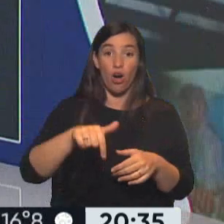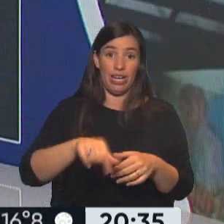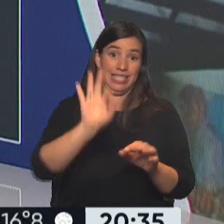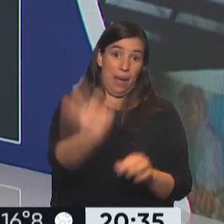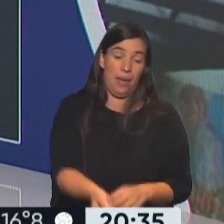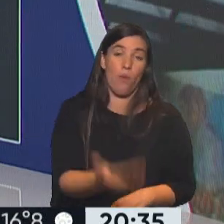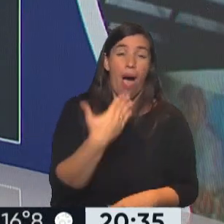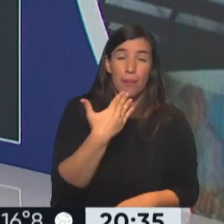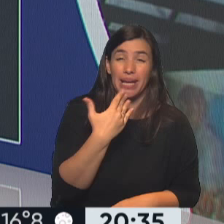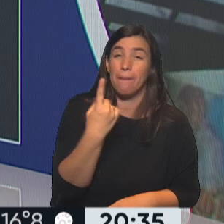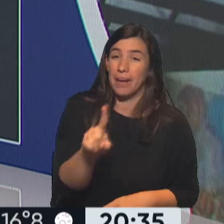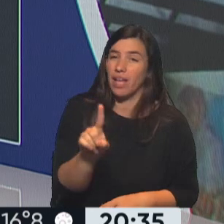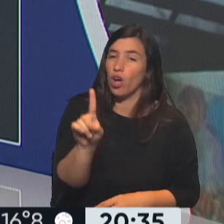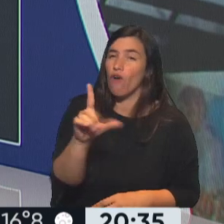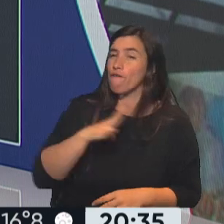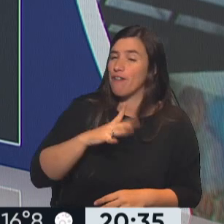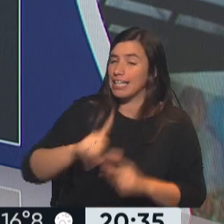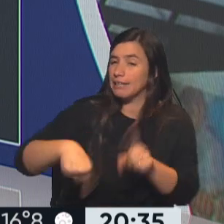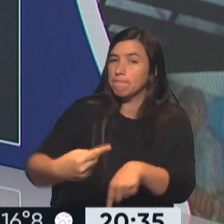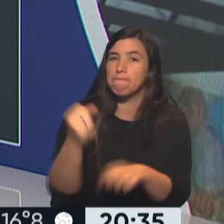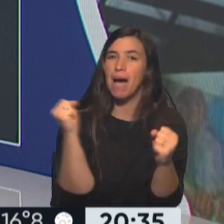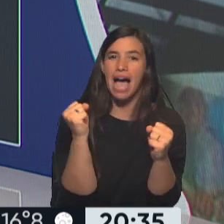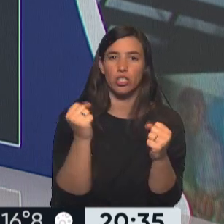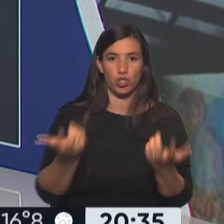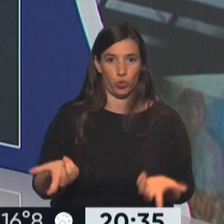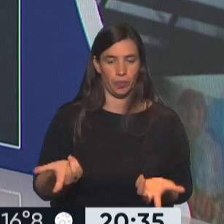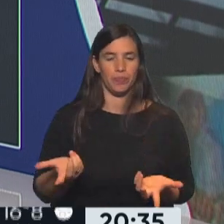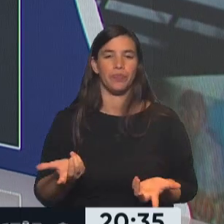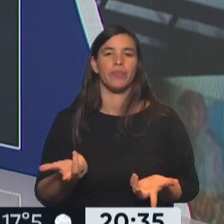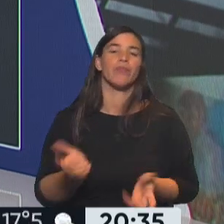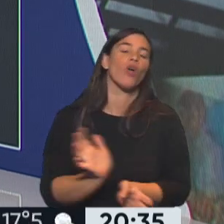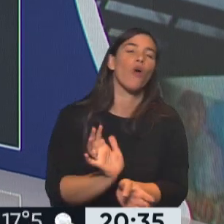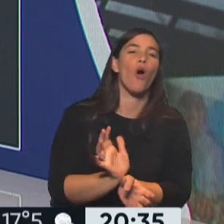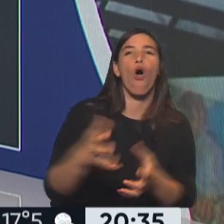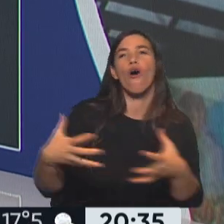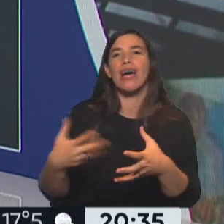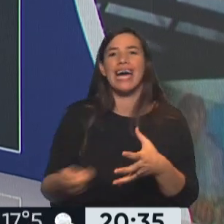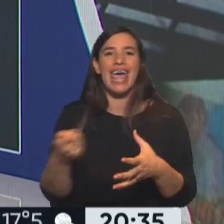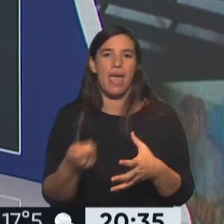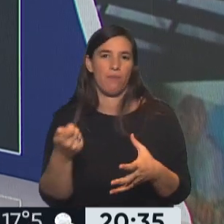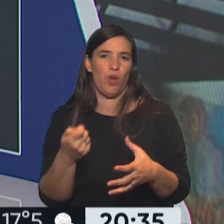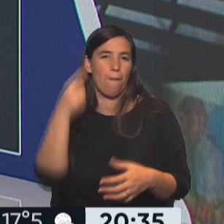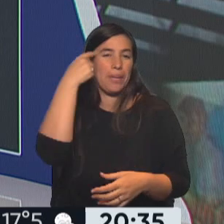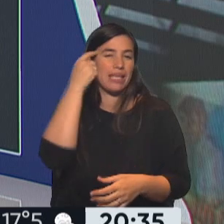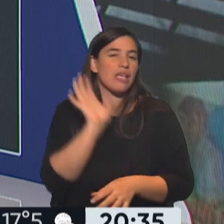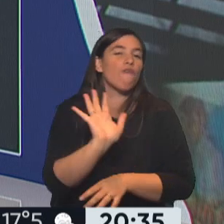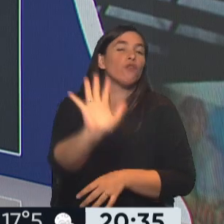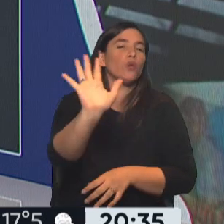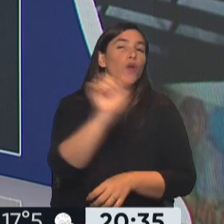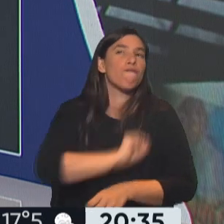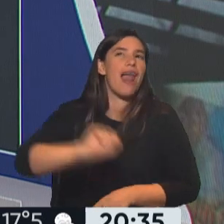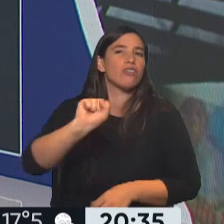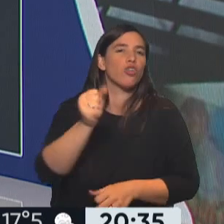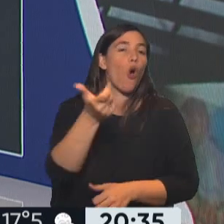mínimo de mayo. O sea, van a ver jugar las proyecciones que tienen los gremios respecto a cuánto va a ser la inflación. ¿Y los